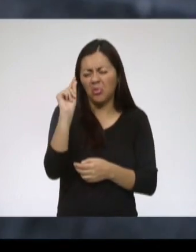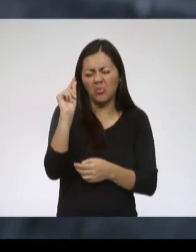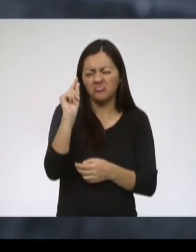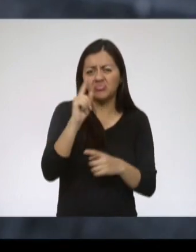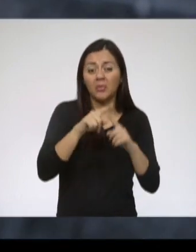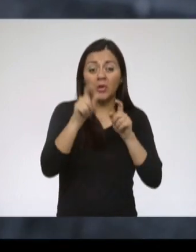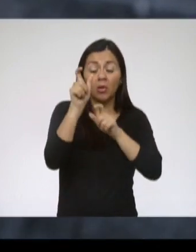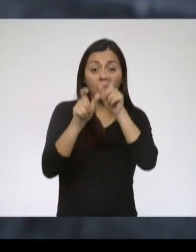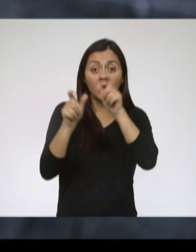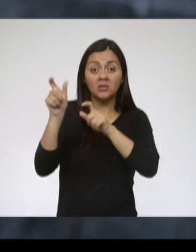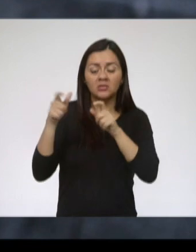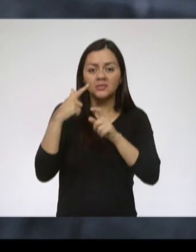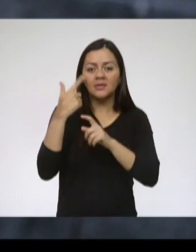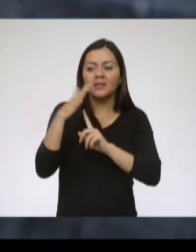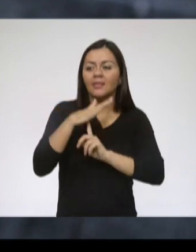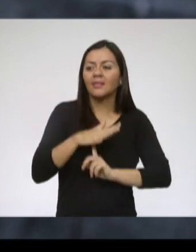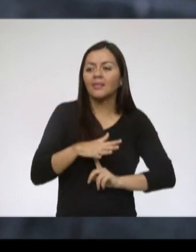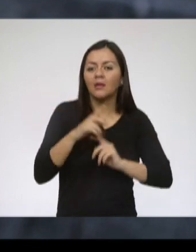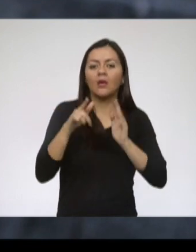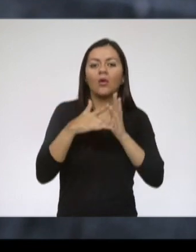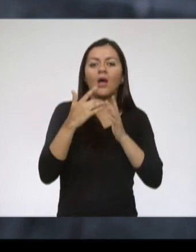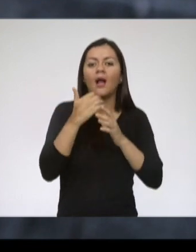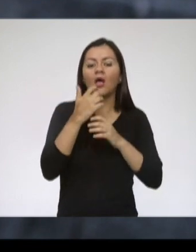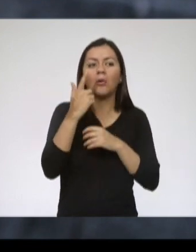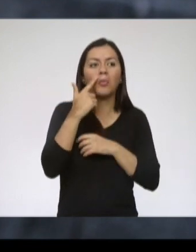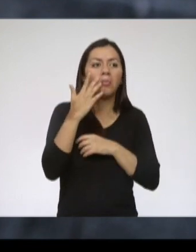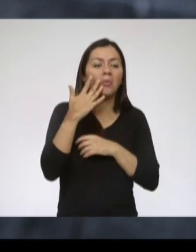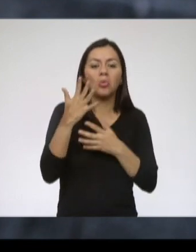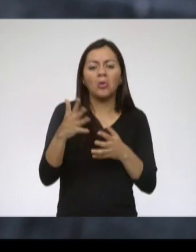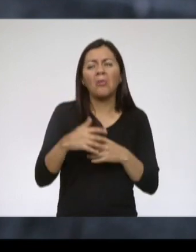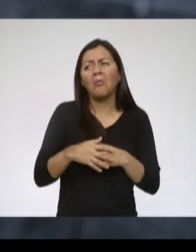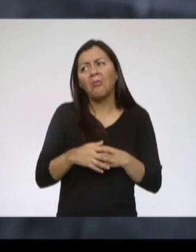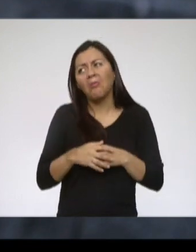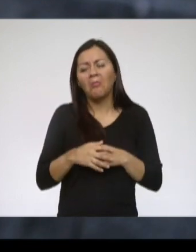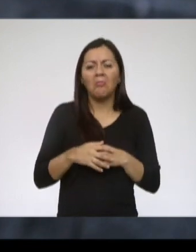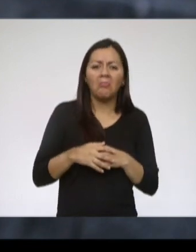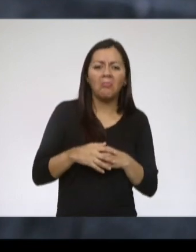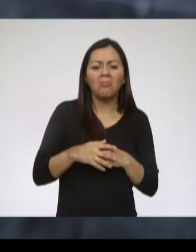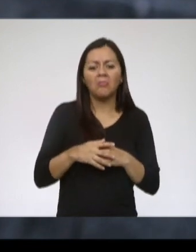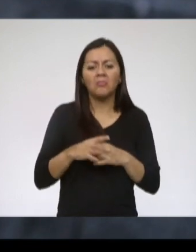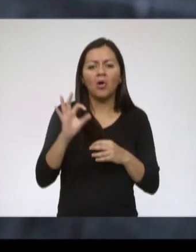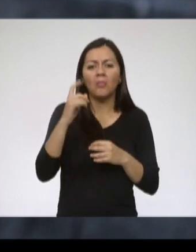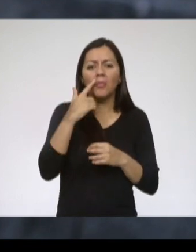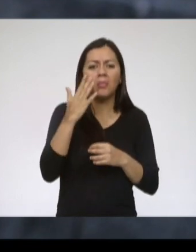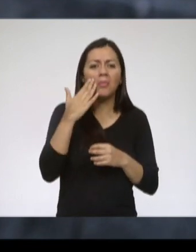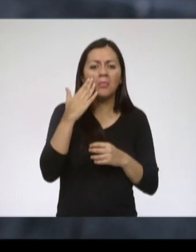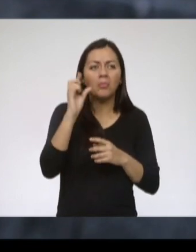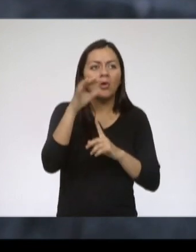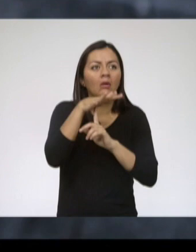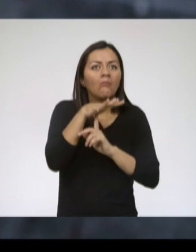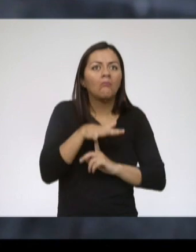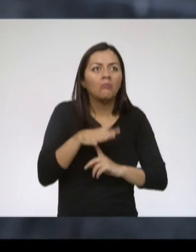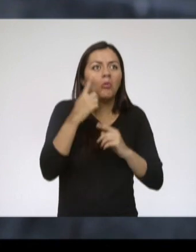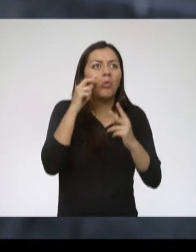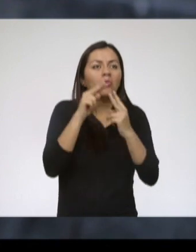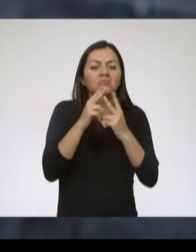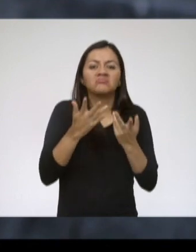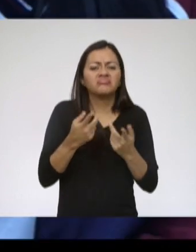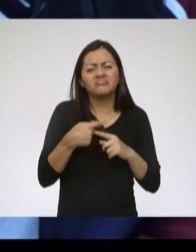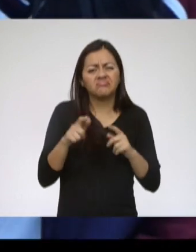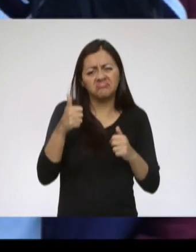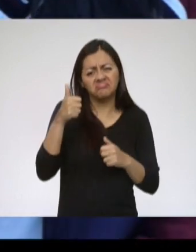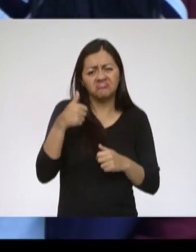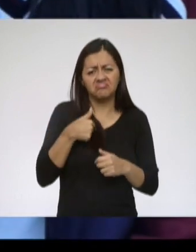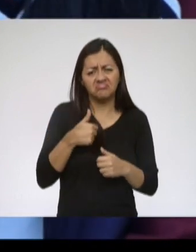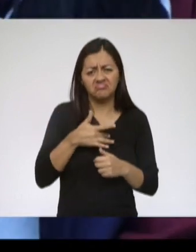la gente se siente aislada por lo que no tiene papá, no conocen a los padres, por eso.